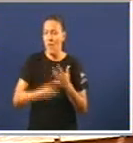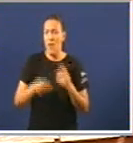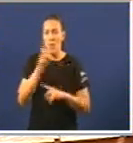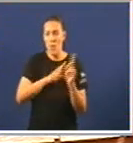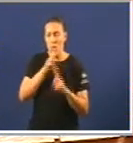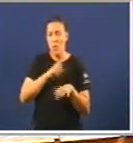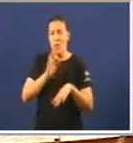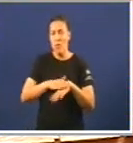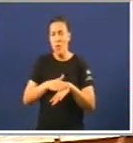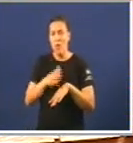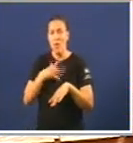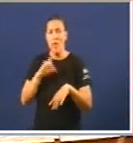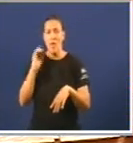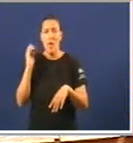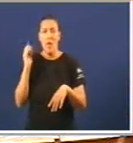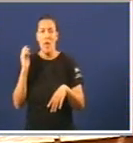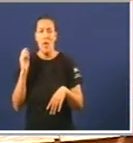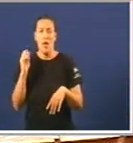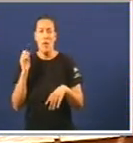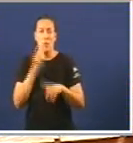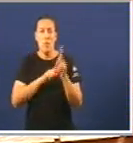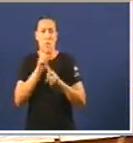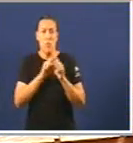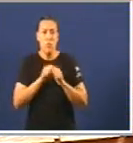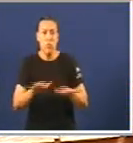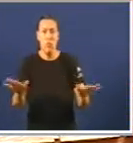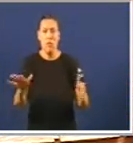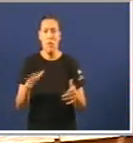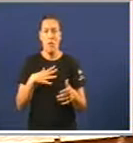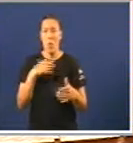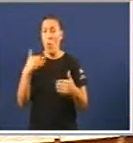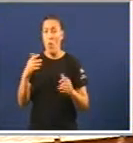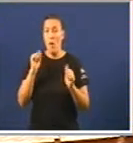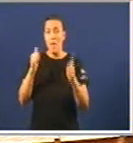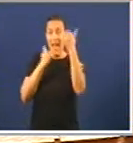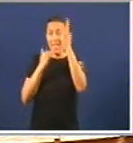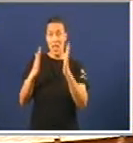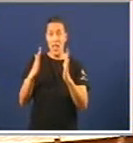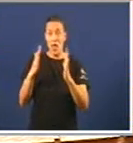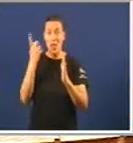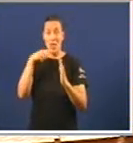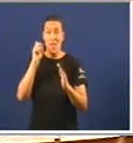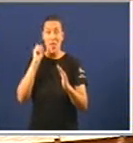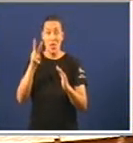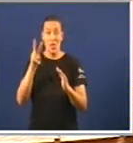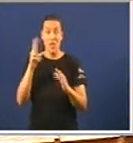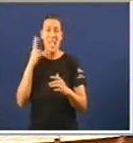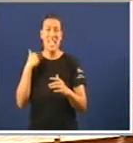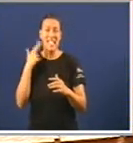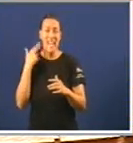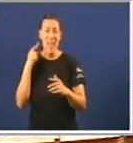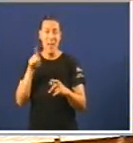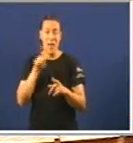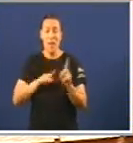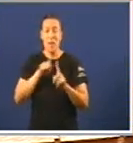por si isto iba a producir problemas unha vez se iniciara a atención dende o centro da Estrada. Unha